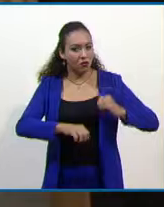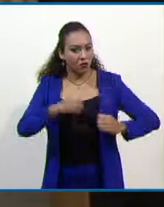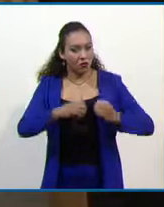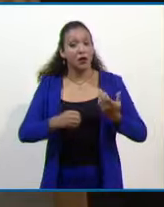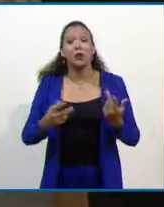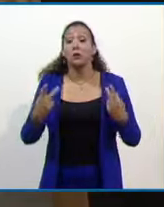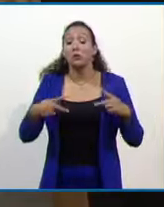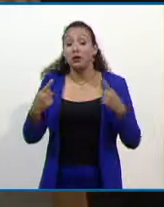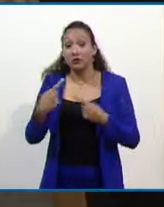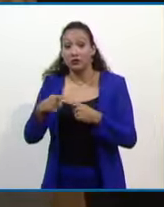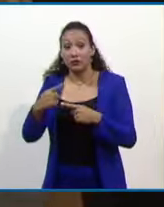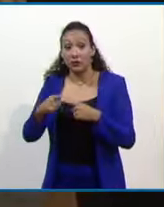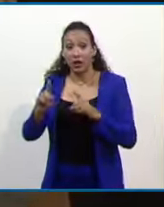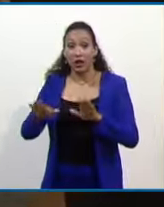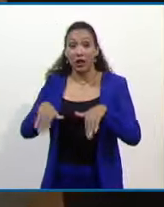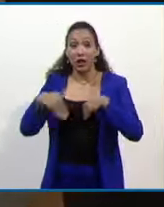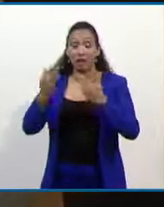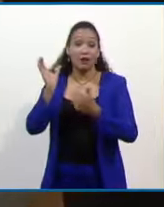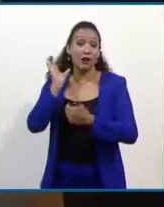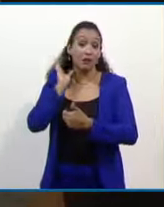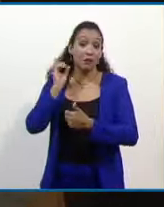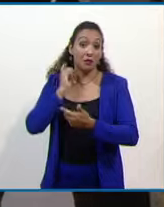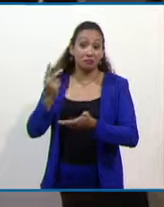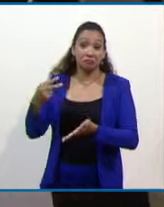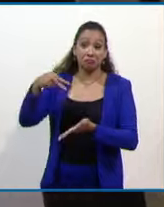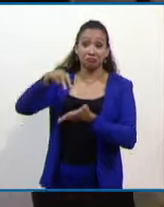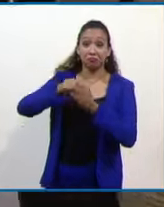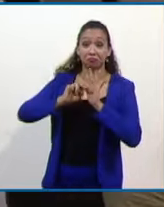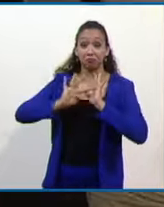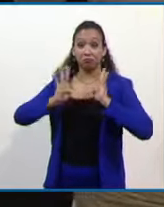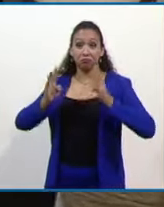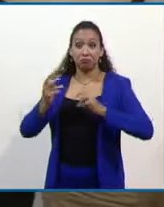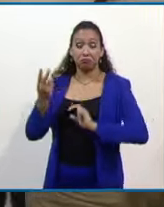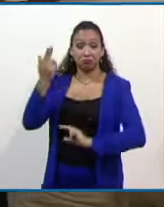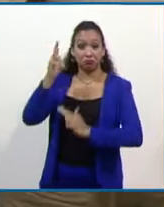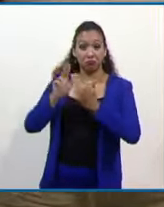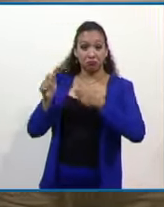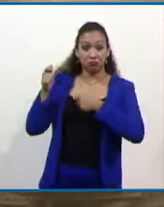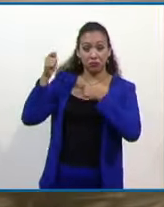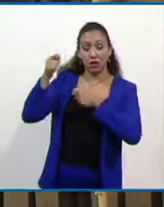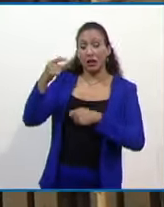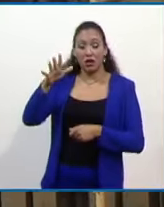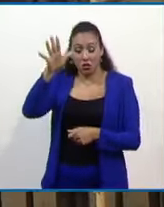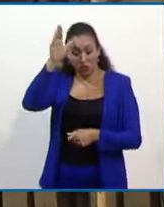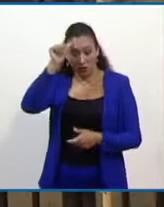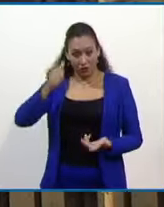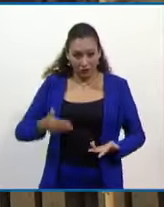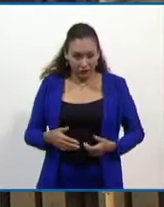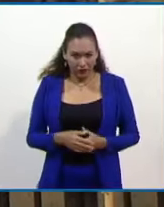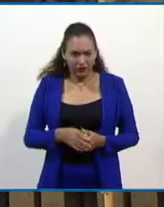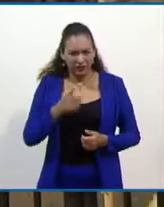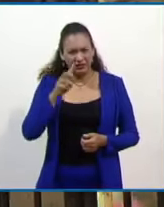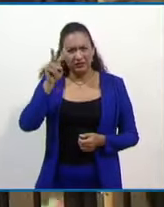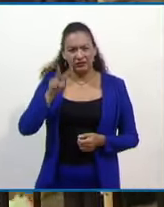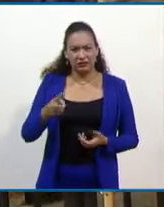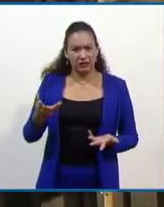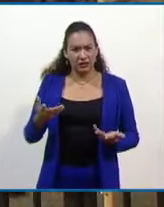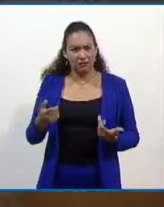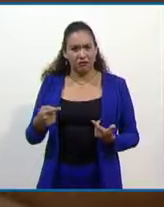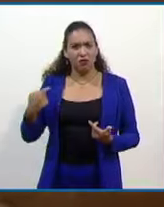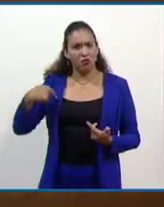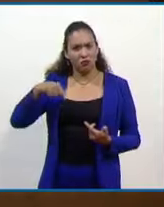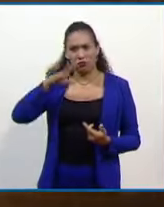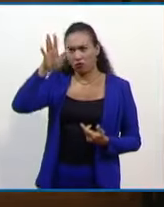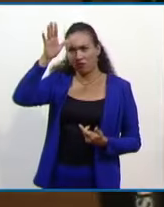se manifestaron a las afueras de la Cámara de Diputados para externar su inconformidad. Lamentaron que no se esté tomando en cuenta sus puntos de